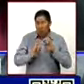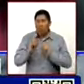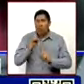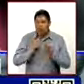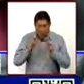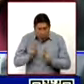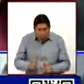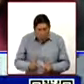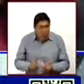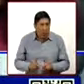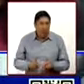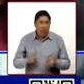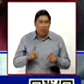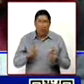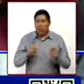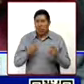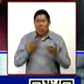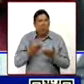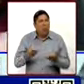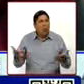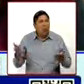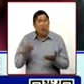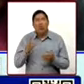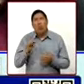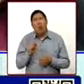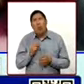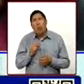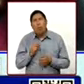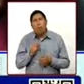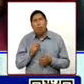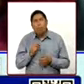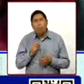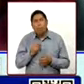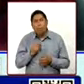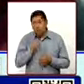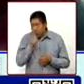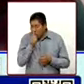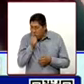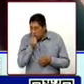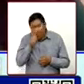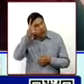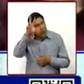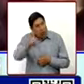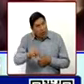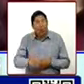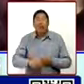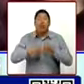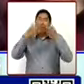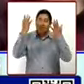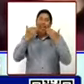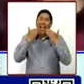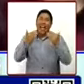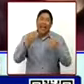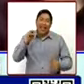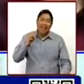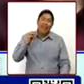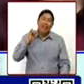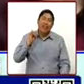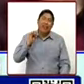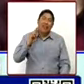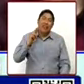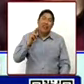personas tal vez visibilizar algunas cosas pero nunca nuestra intimidad Muy bien gracias marinet como siempre